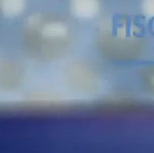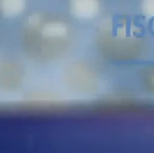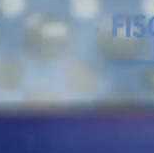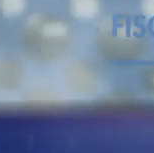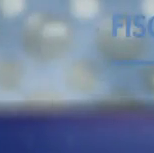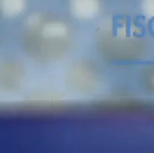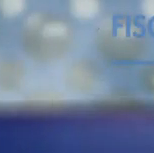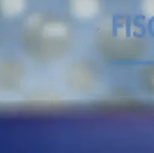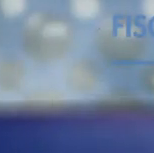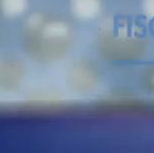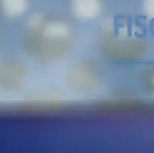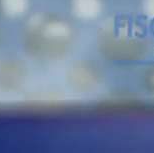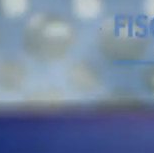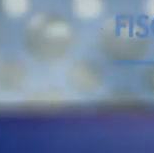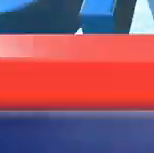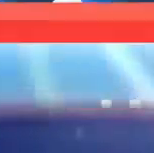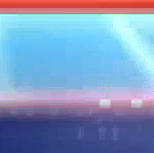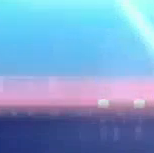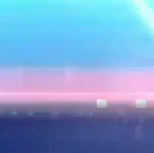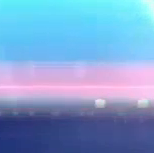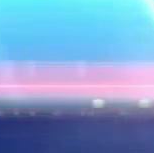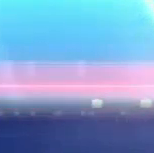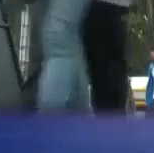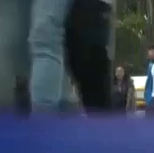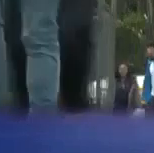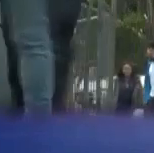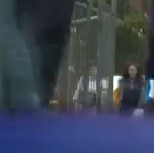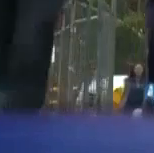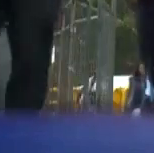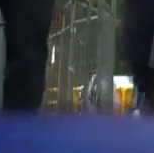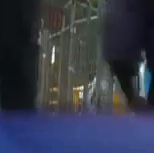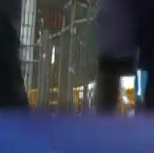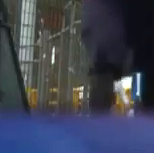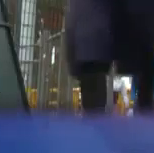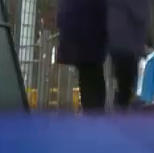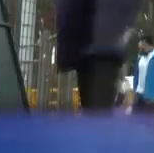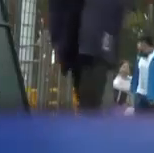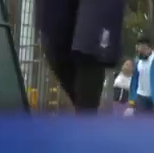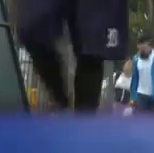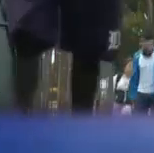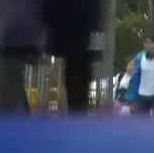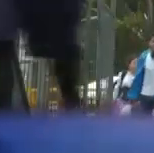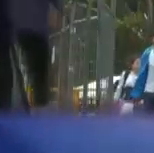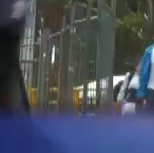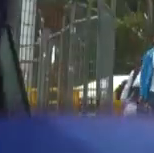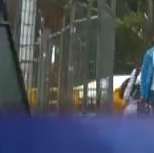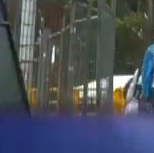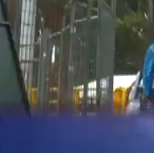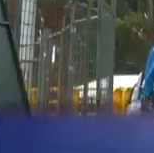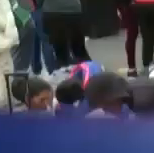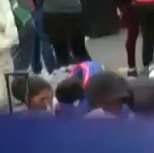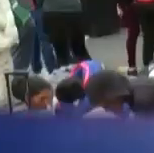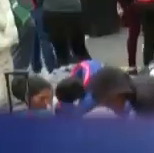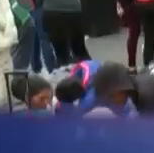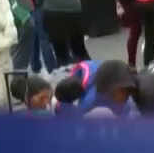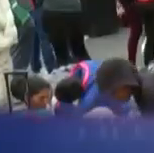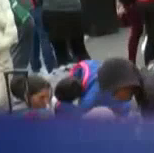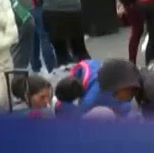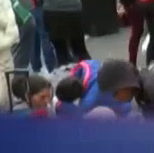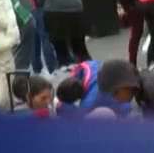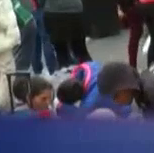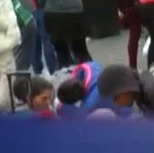colaborar con la justicia. Según Cancillería, el número de migrantes venezolanos en Ecuador ascendería